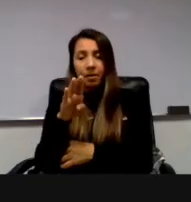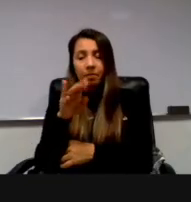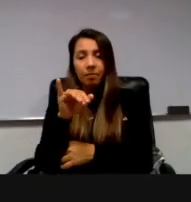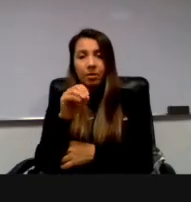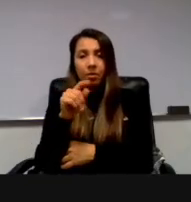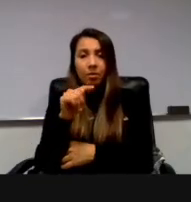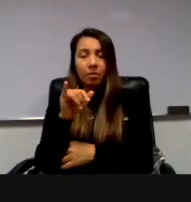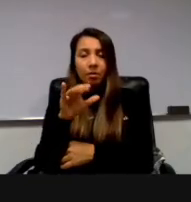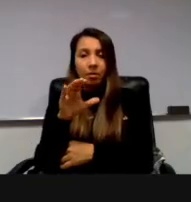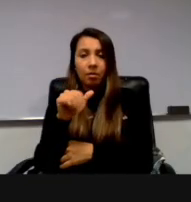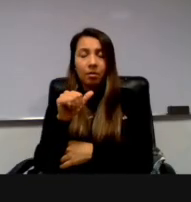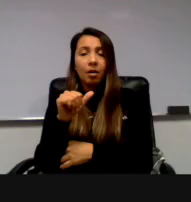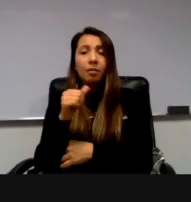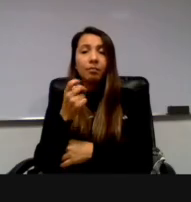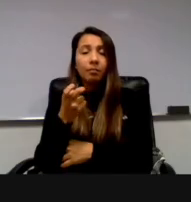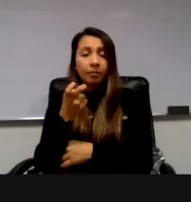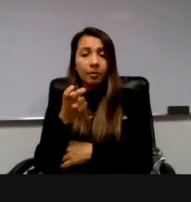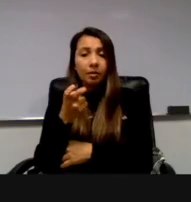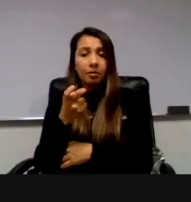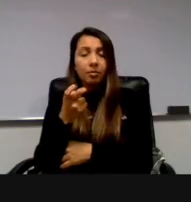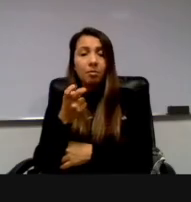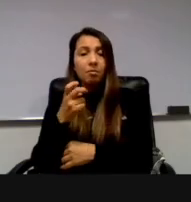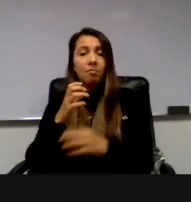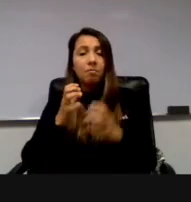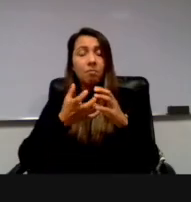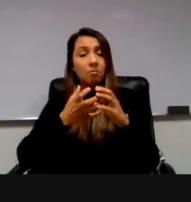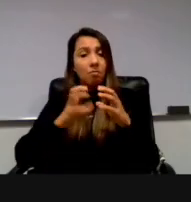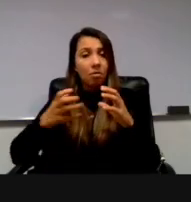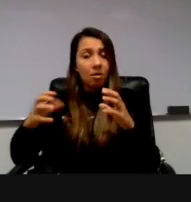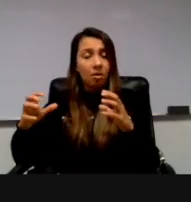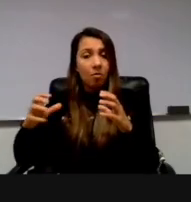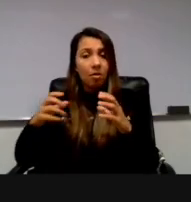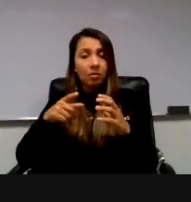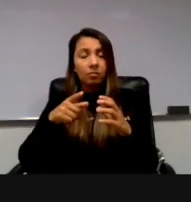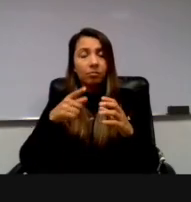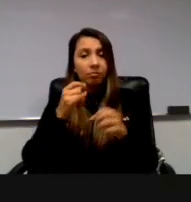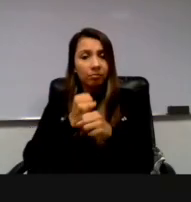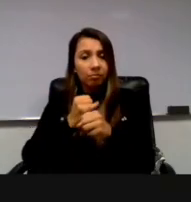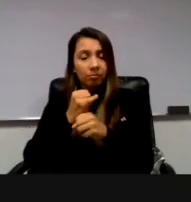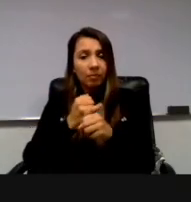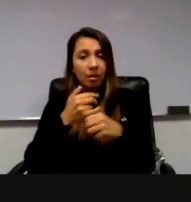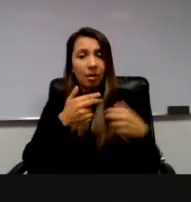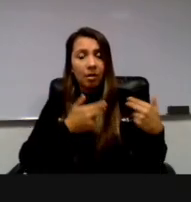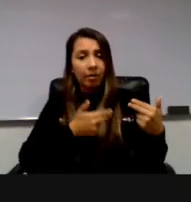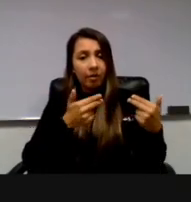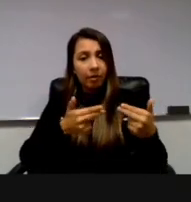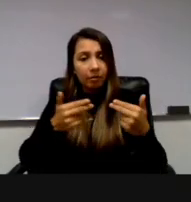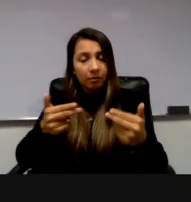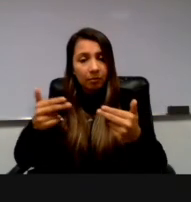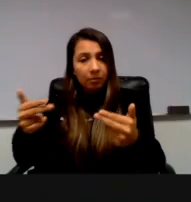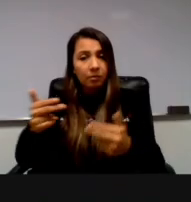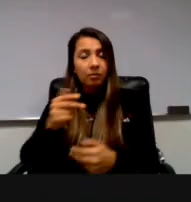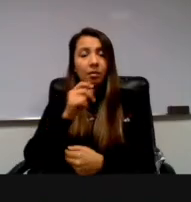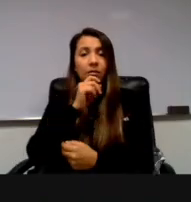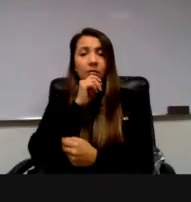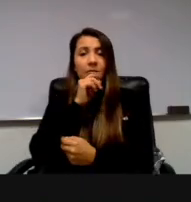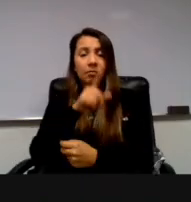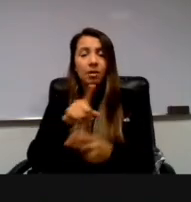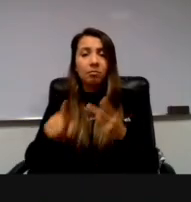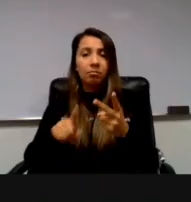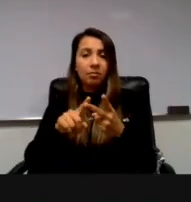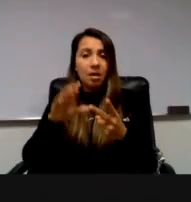entonces estas moléculas pues tendrían tanto la función de la herencia como la función fenotípica de la